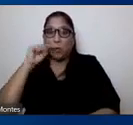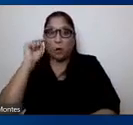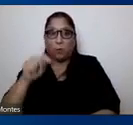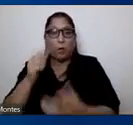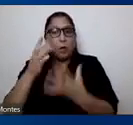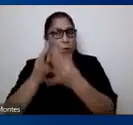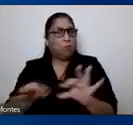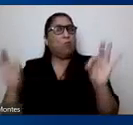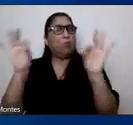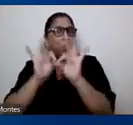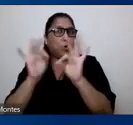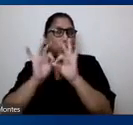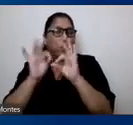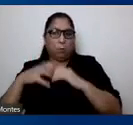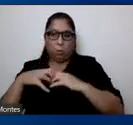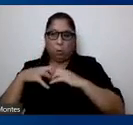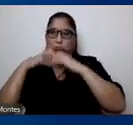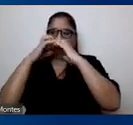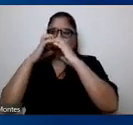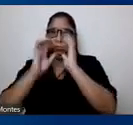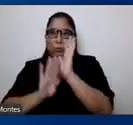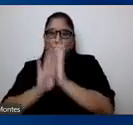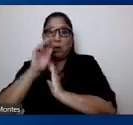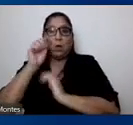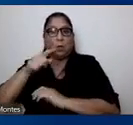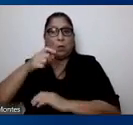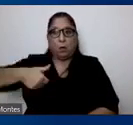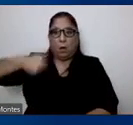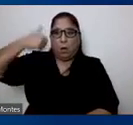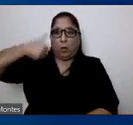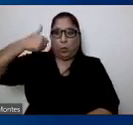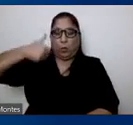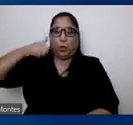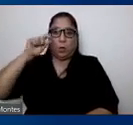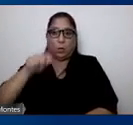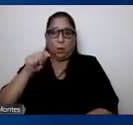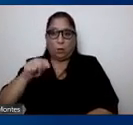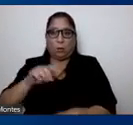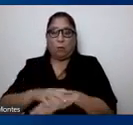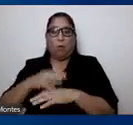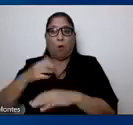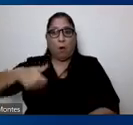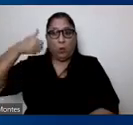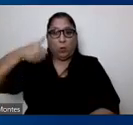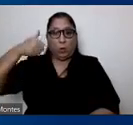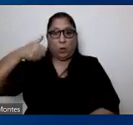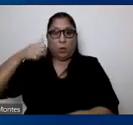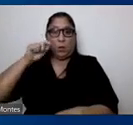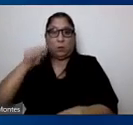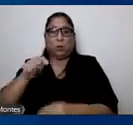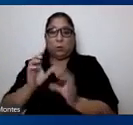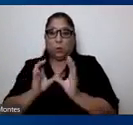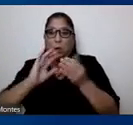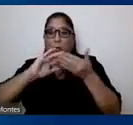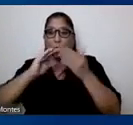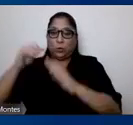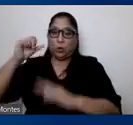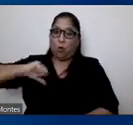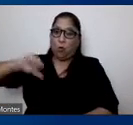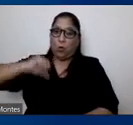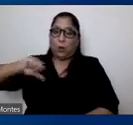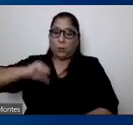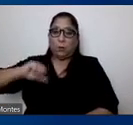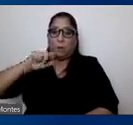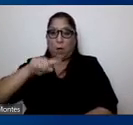su crecimiento, ¿no? Ella llega a ser autoridad máxima, fue autoridad dentro de un consejo municipal, de una